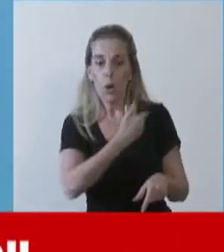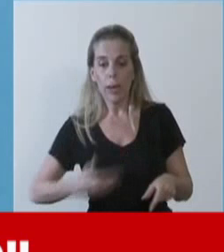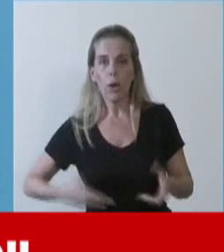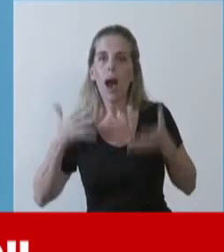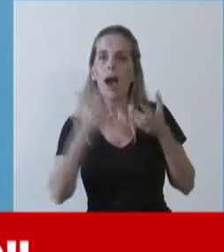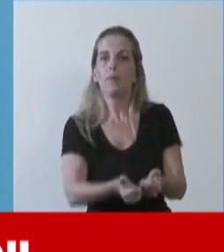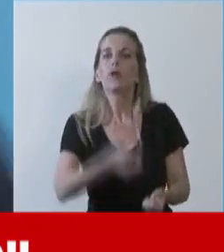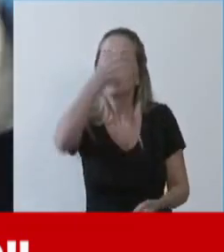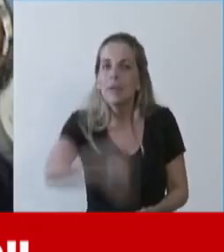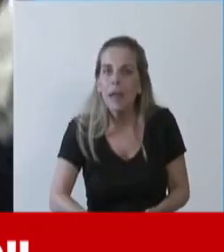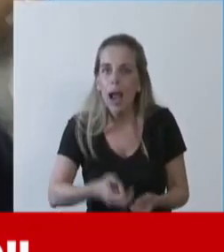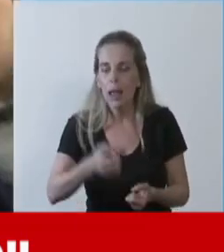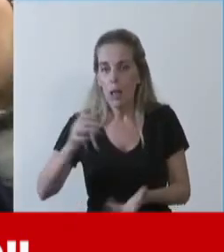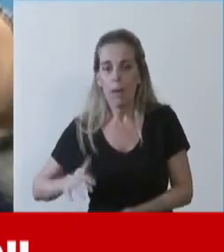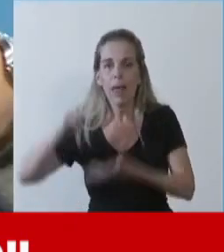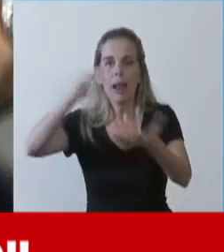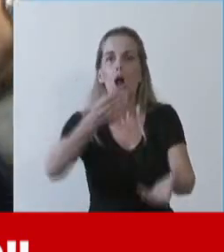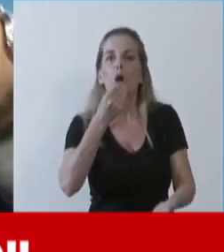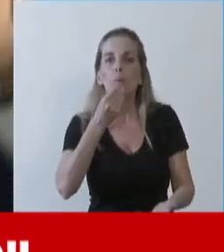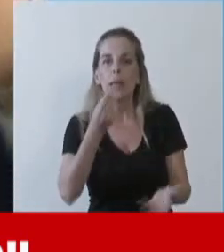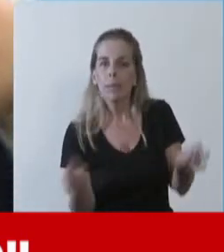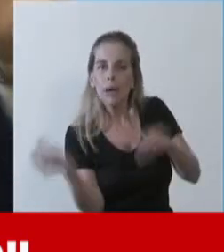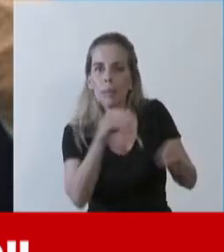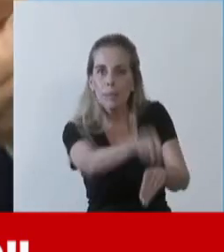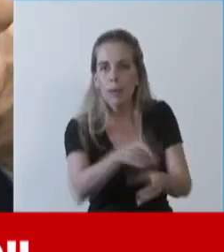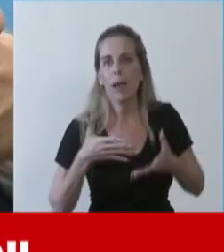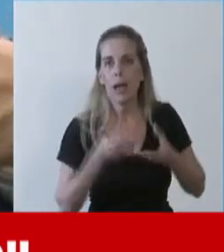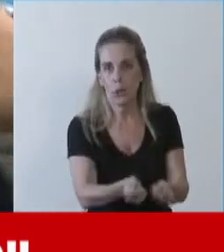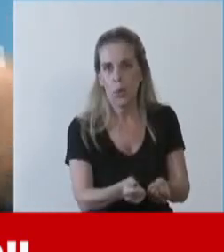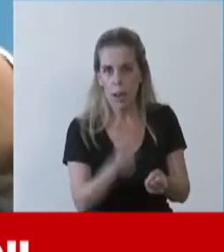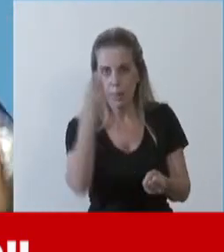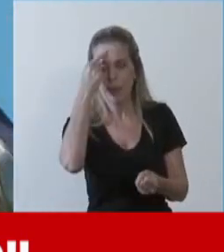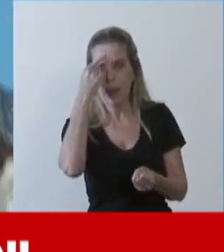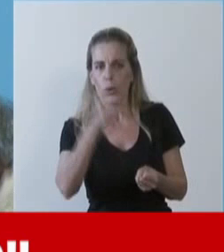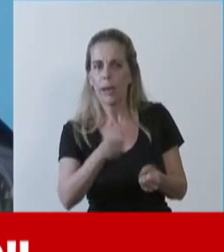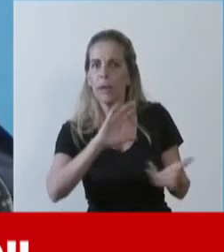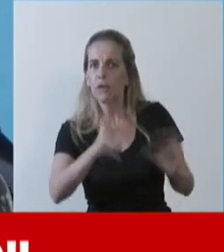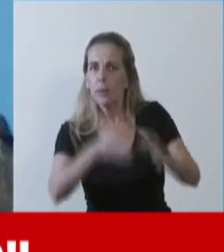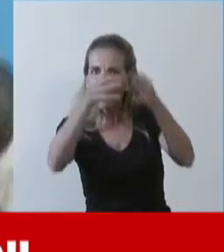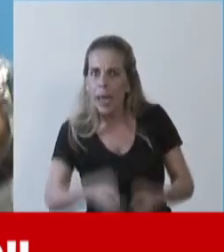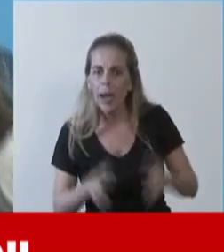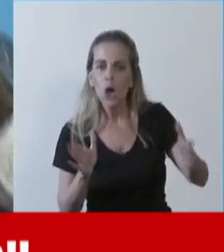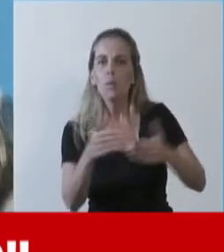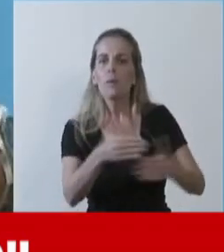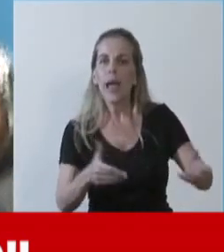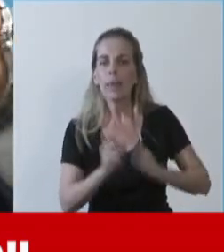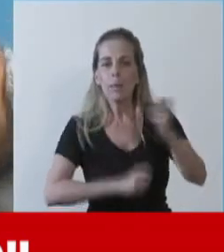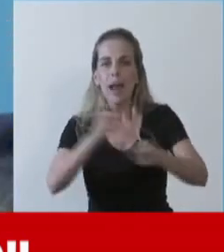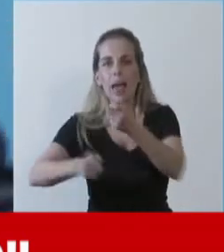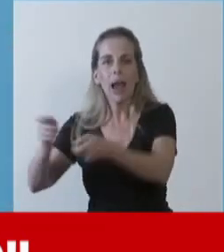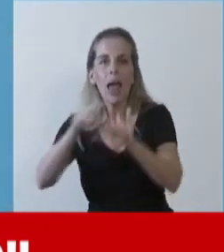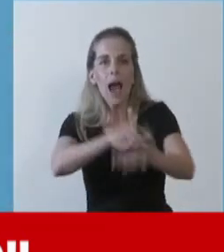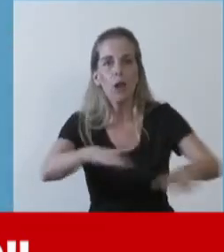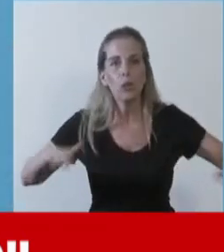adicional alimentario sobre la base de que estamos llevando el sistema al modelo de viandas. Vamos a llevar